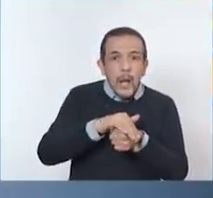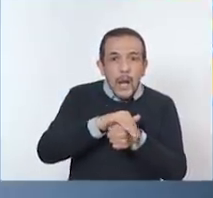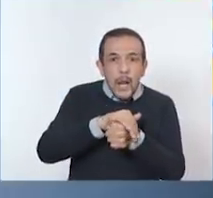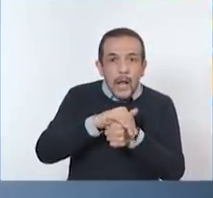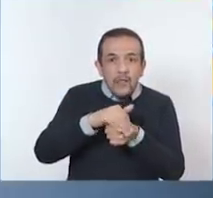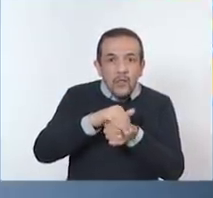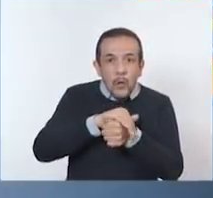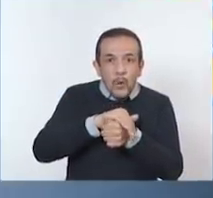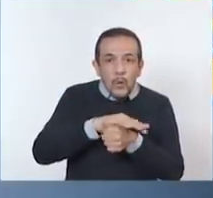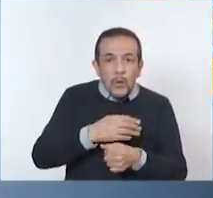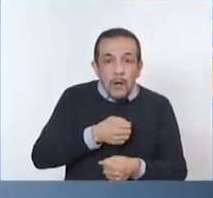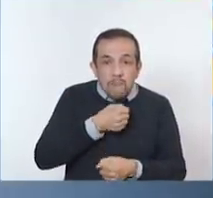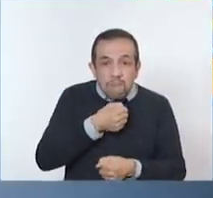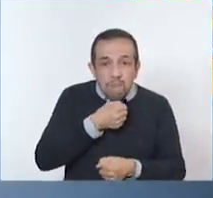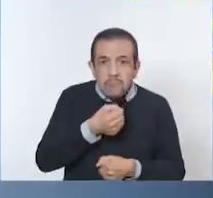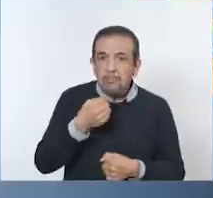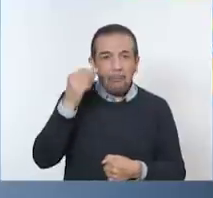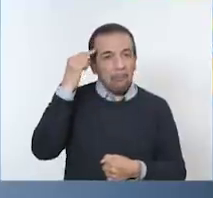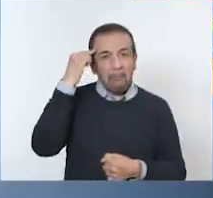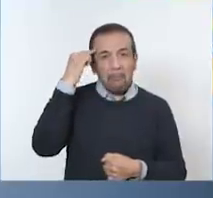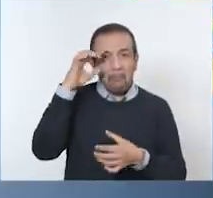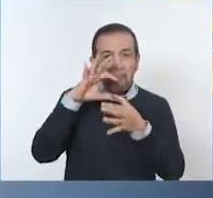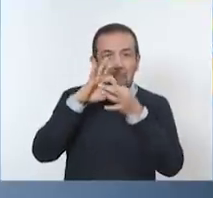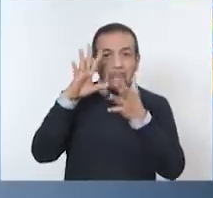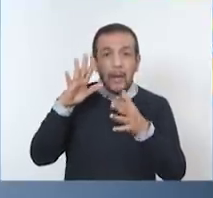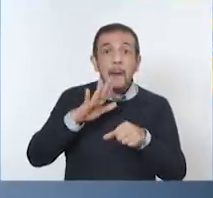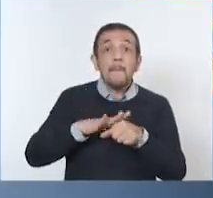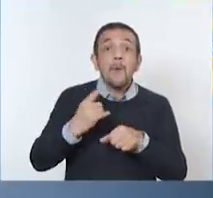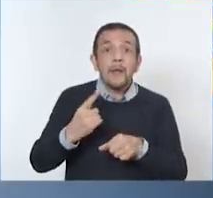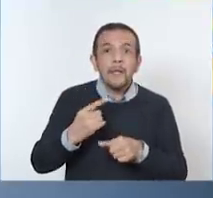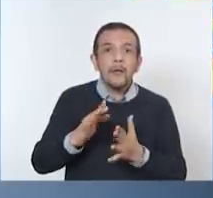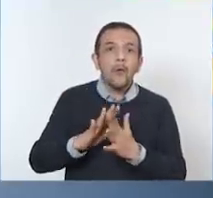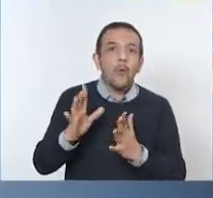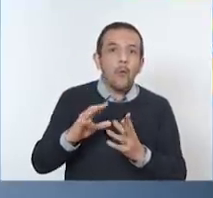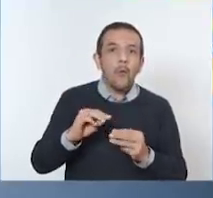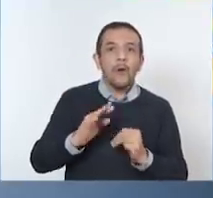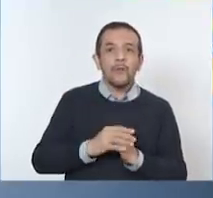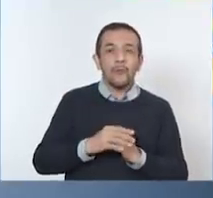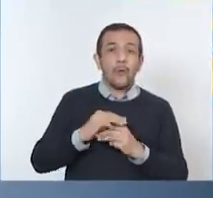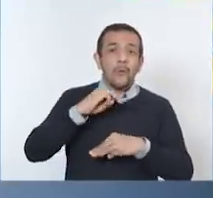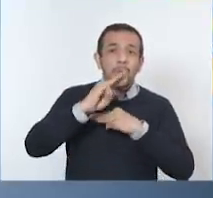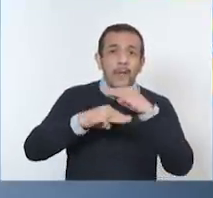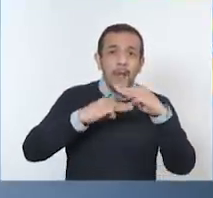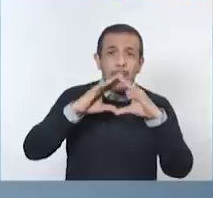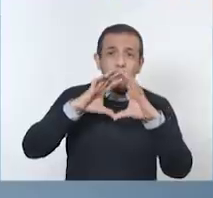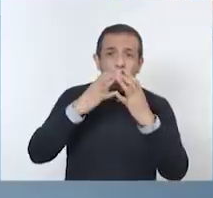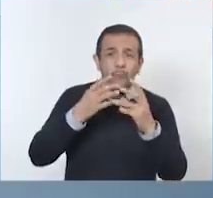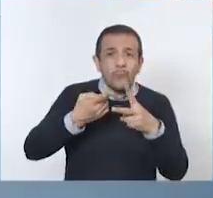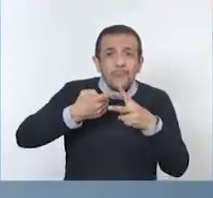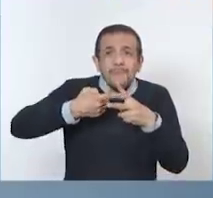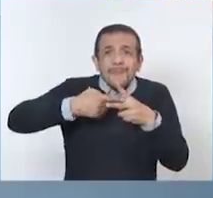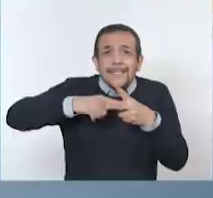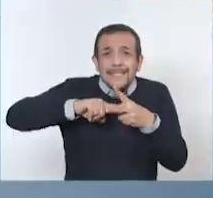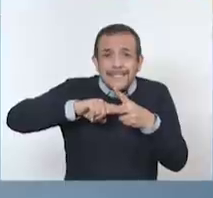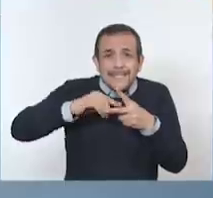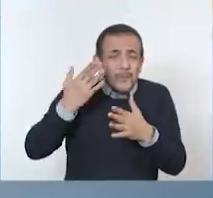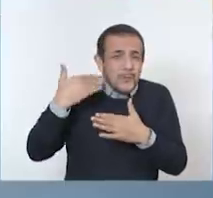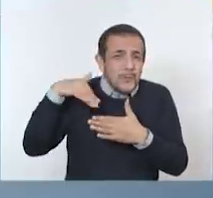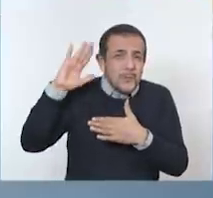vieja no se acuerda, porque era a principio de todos los tiempos y era